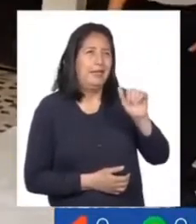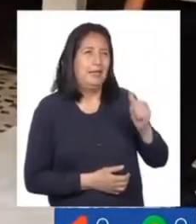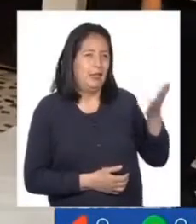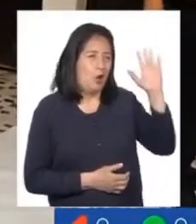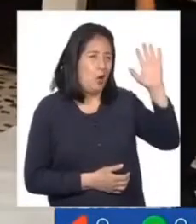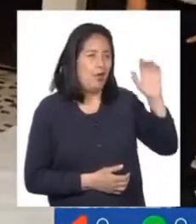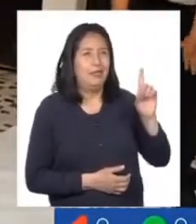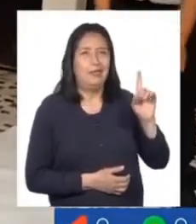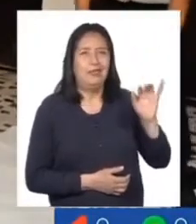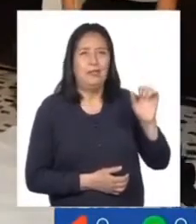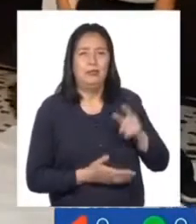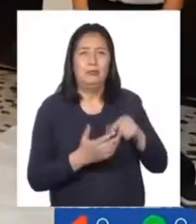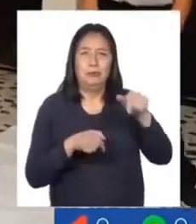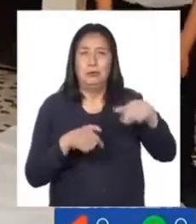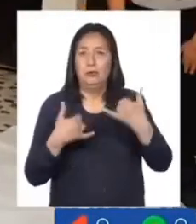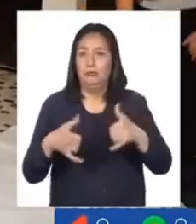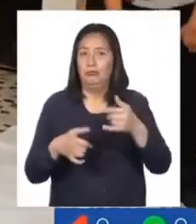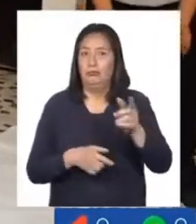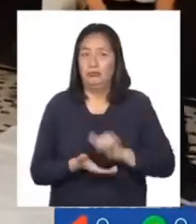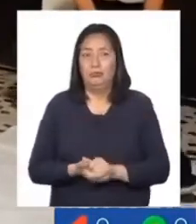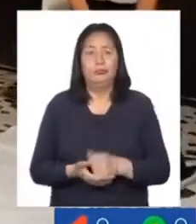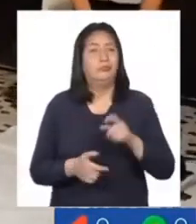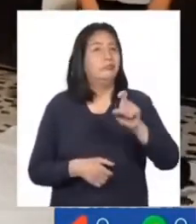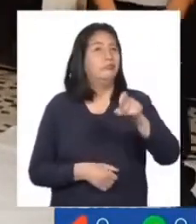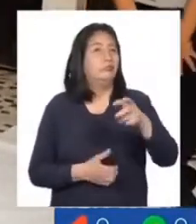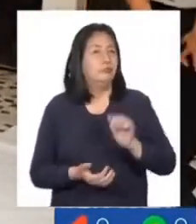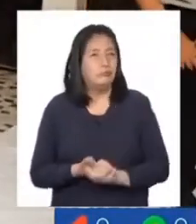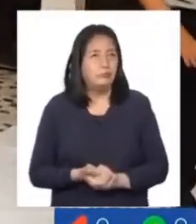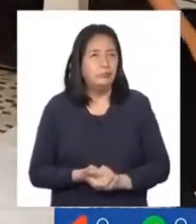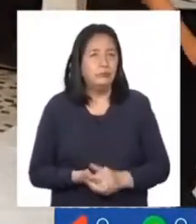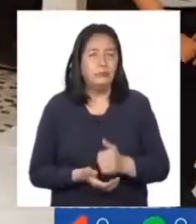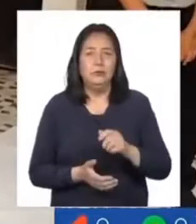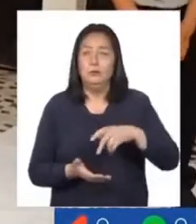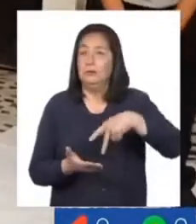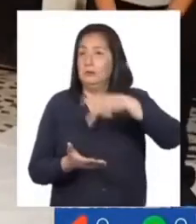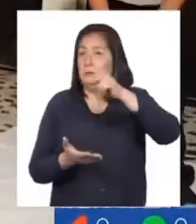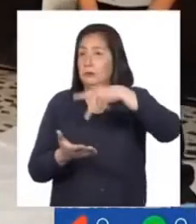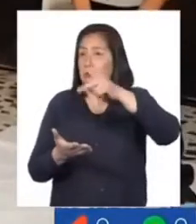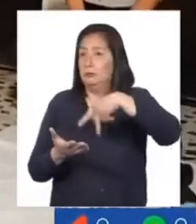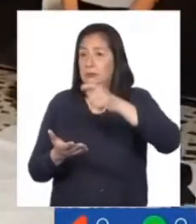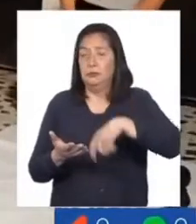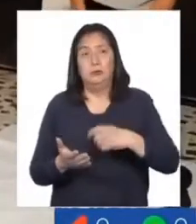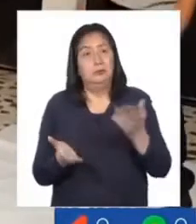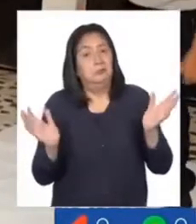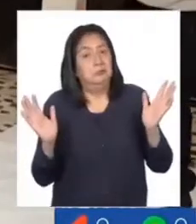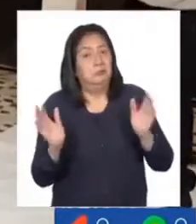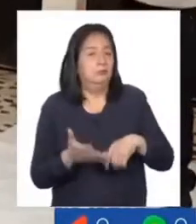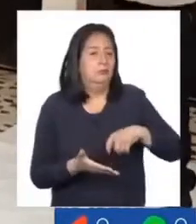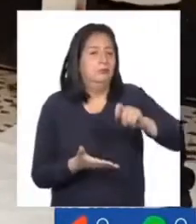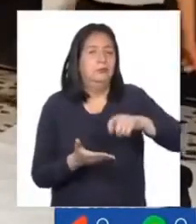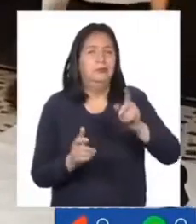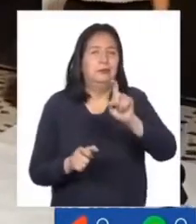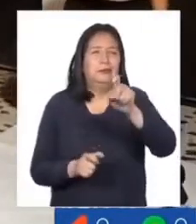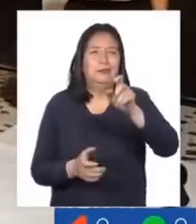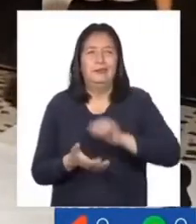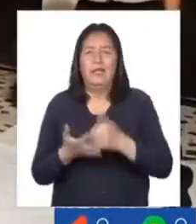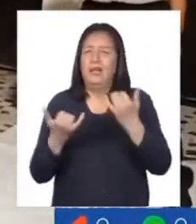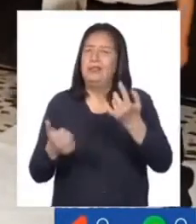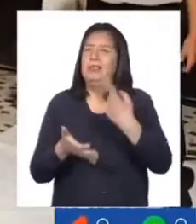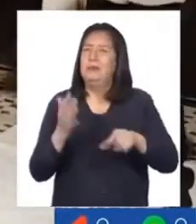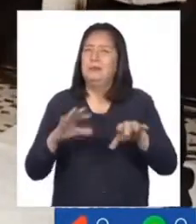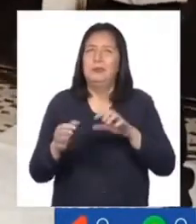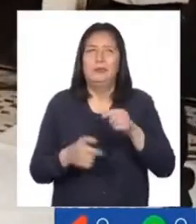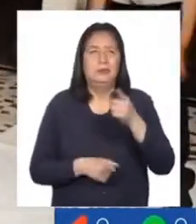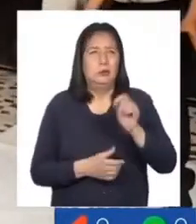Diego. Para este juego vamos a necesitar plumones o tizas según sea el caso. Lo que vamos a hacer